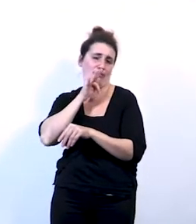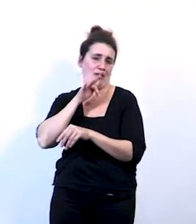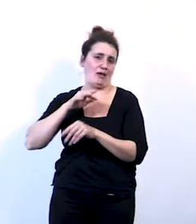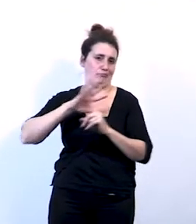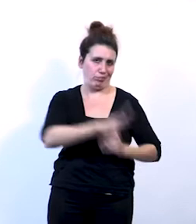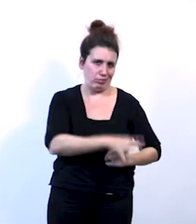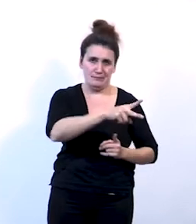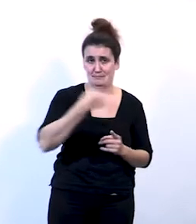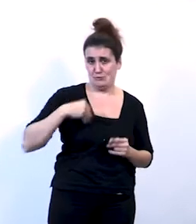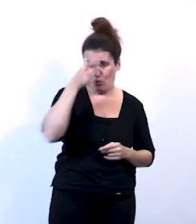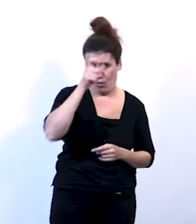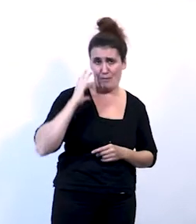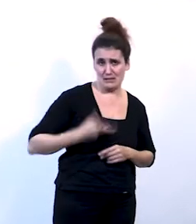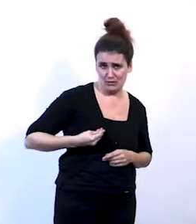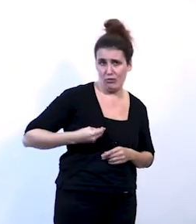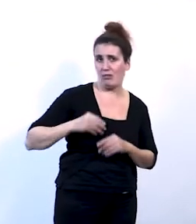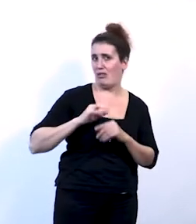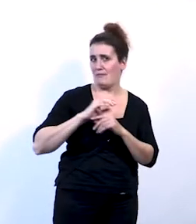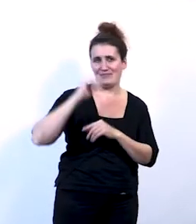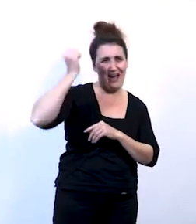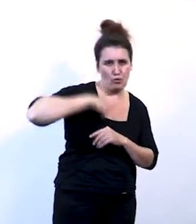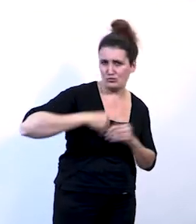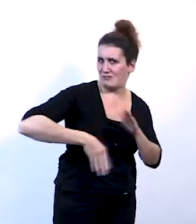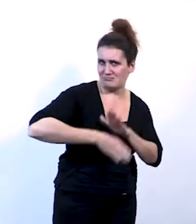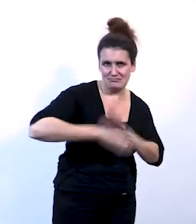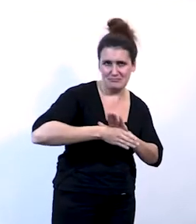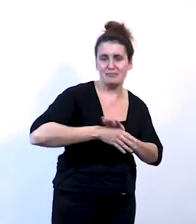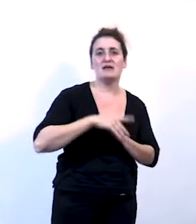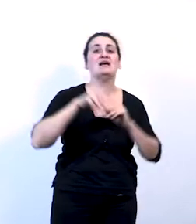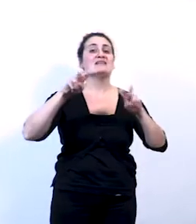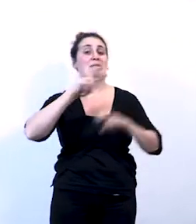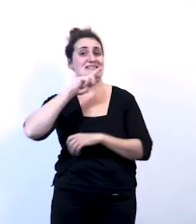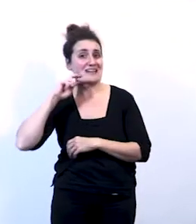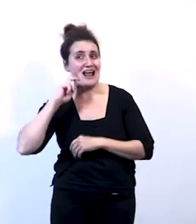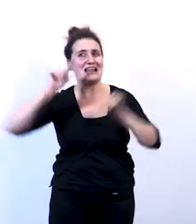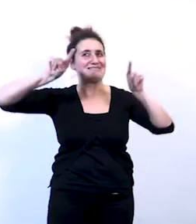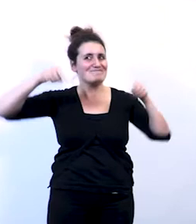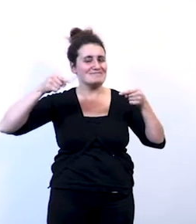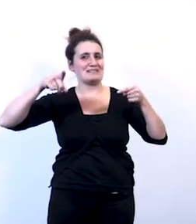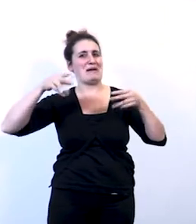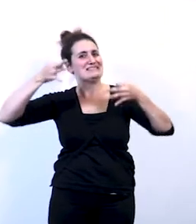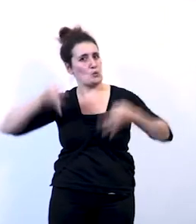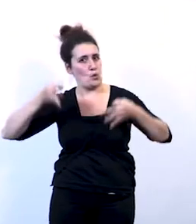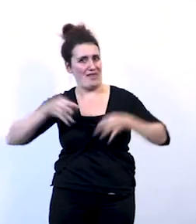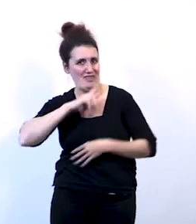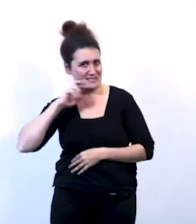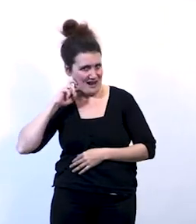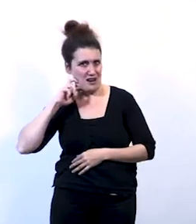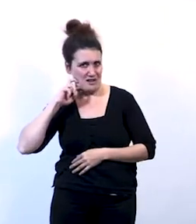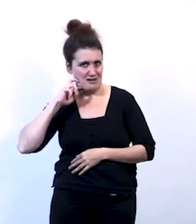pueblo palestino. Entonces, el tema es Israel y, entre paréntesis, la seguridad de Israel